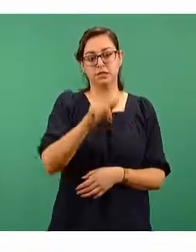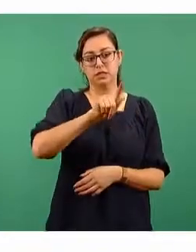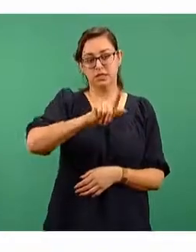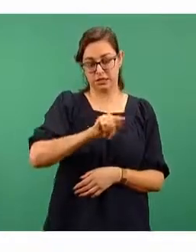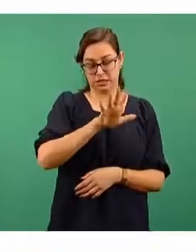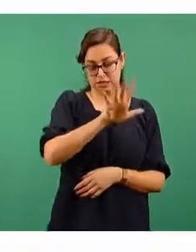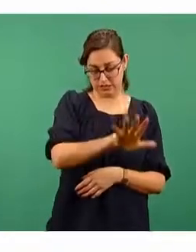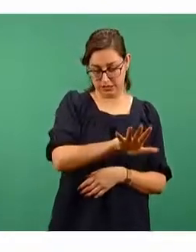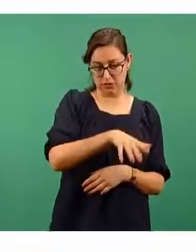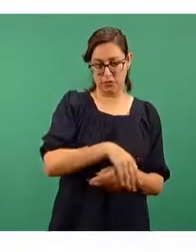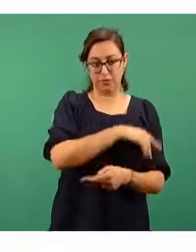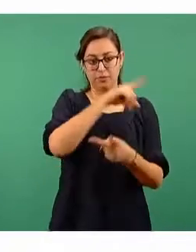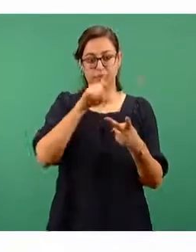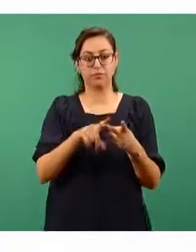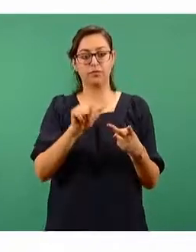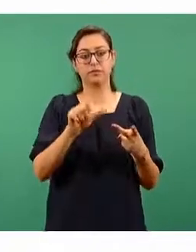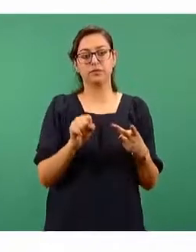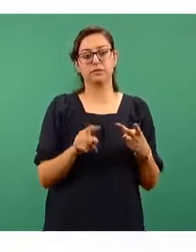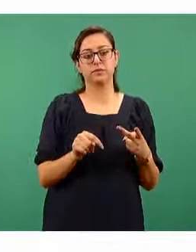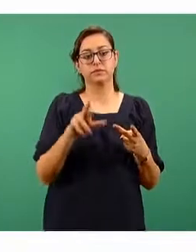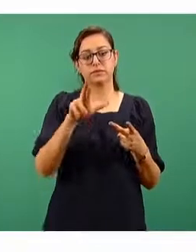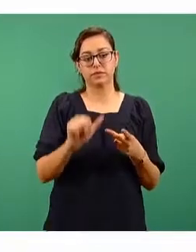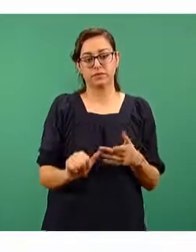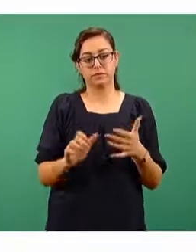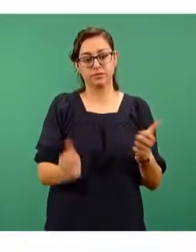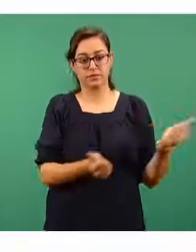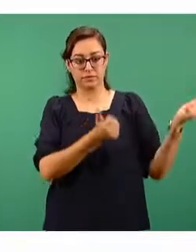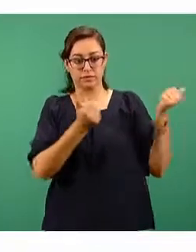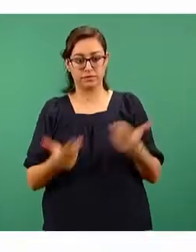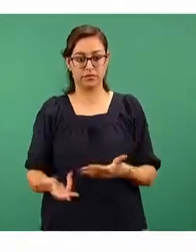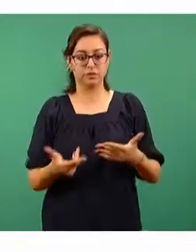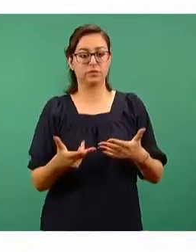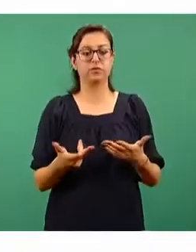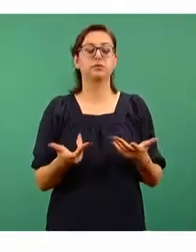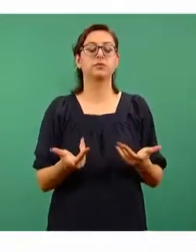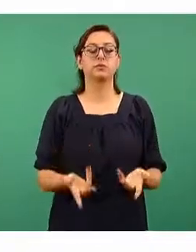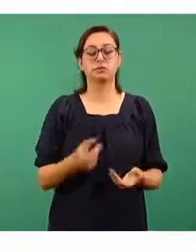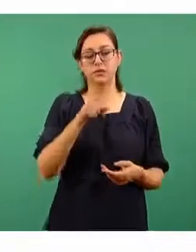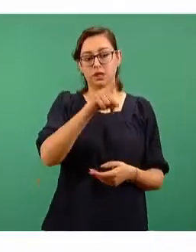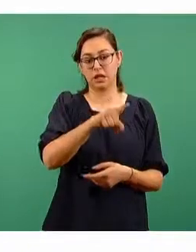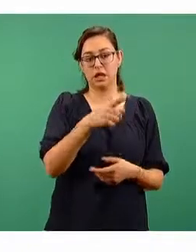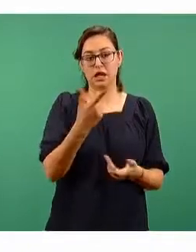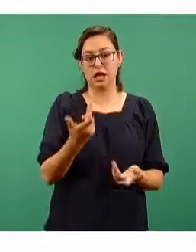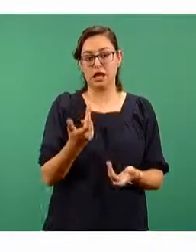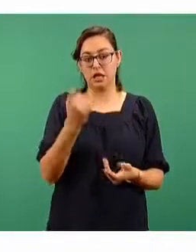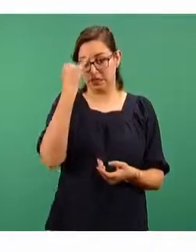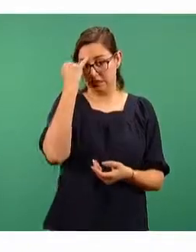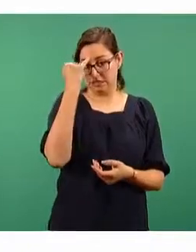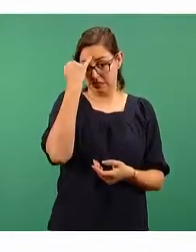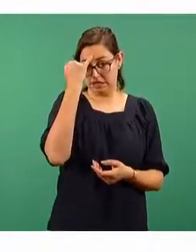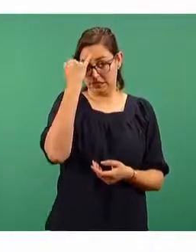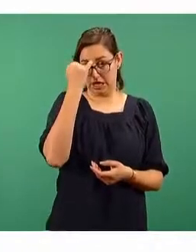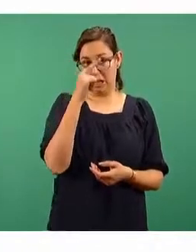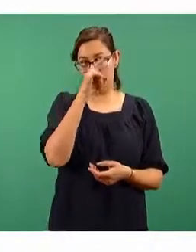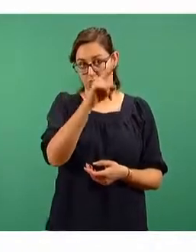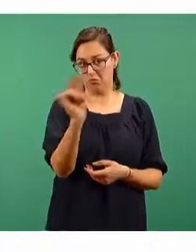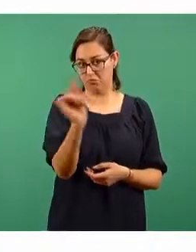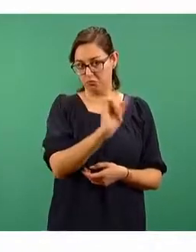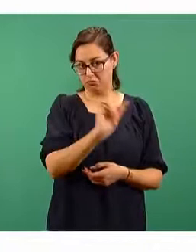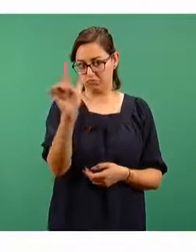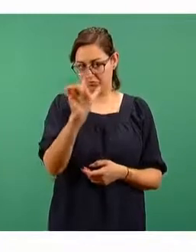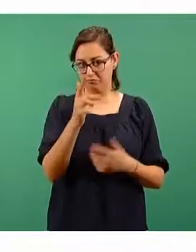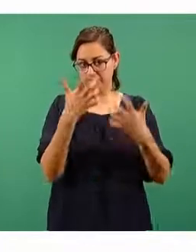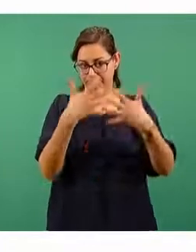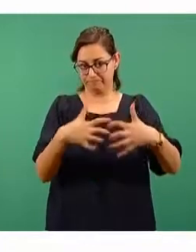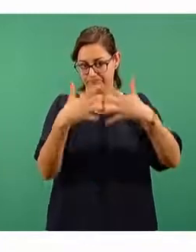3.222.375 unidades; la de AstraZeneca, que ha llegado a través del Instituto Serológico de la India, una muy prestigiosa